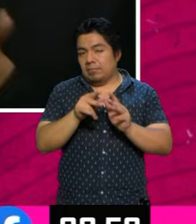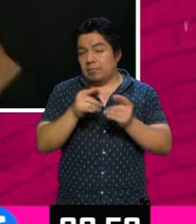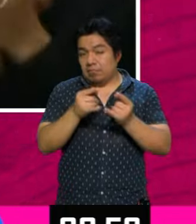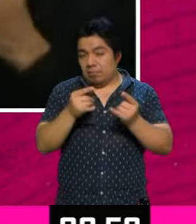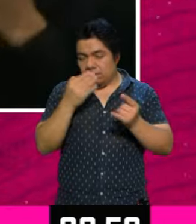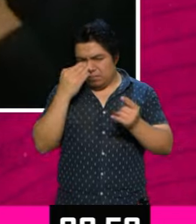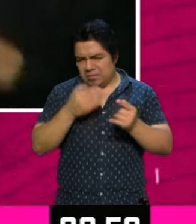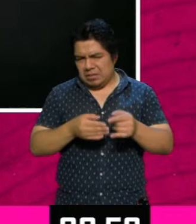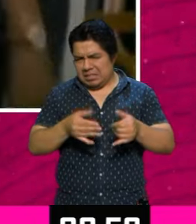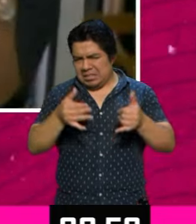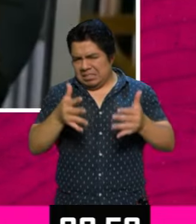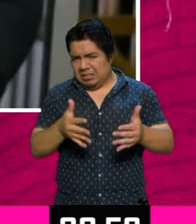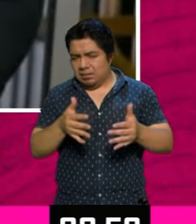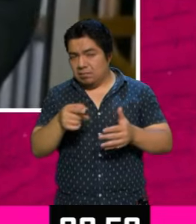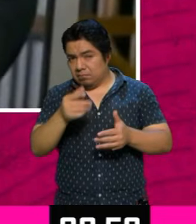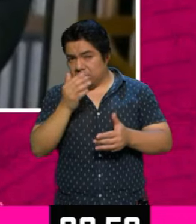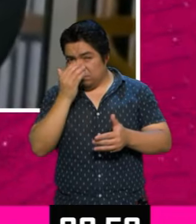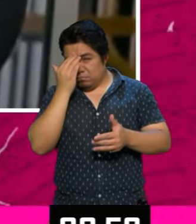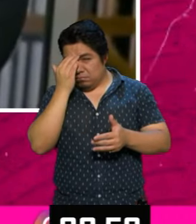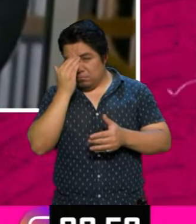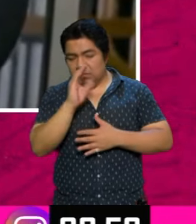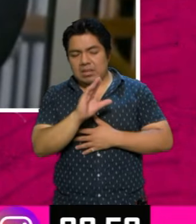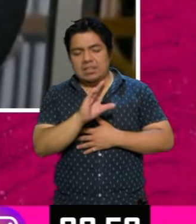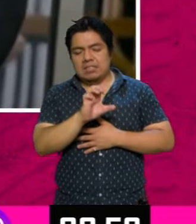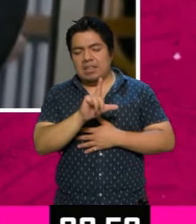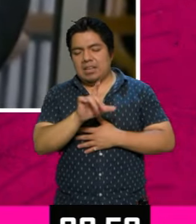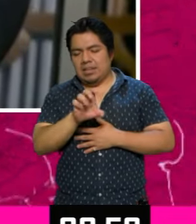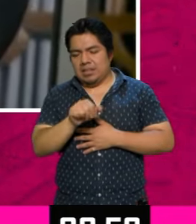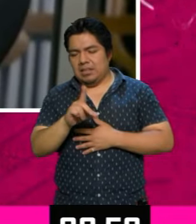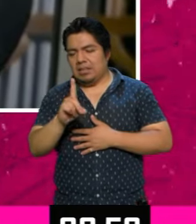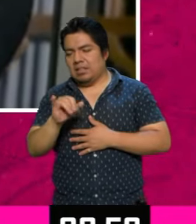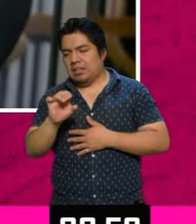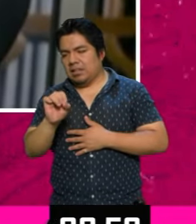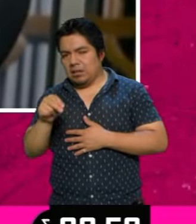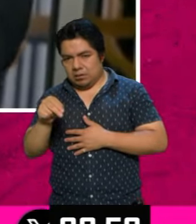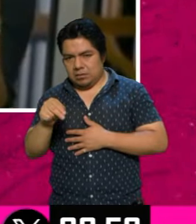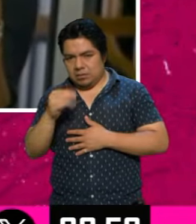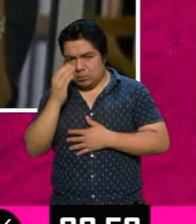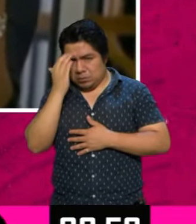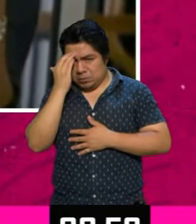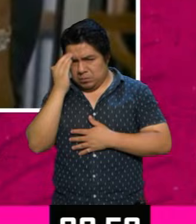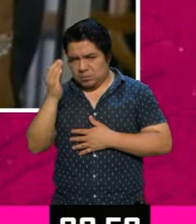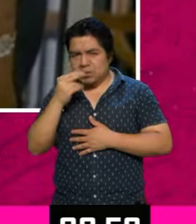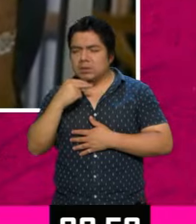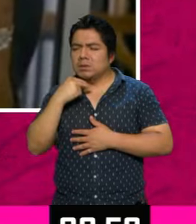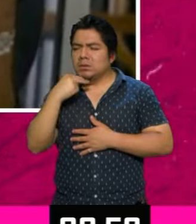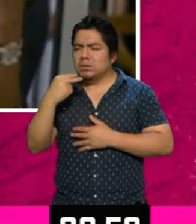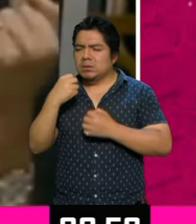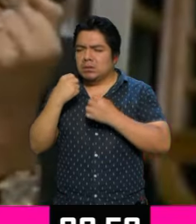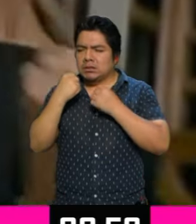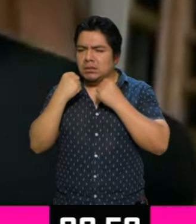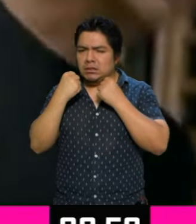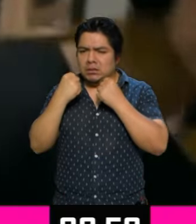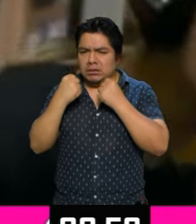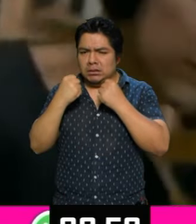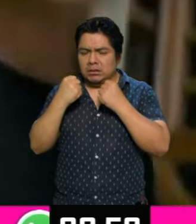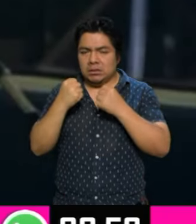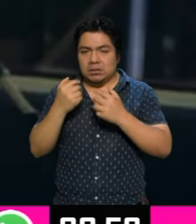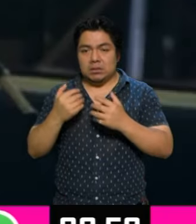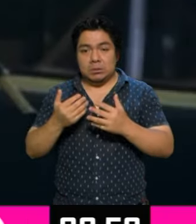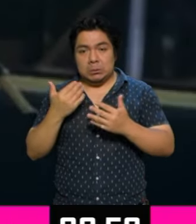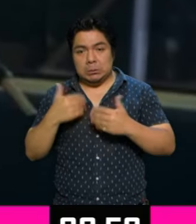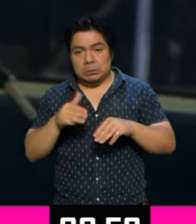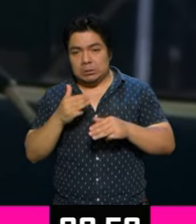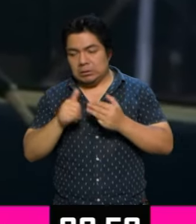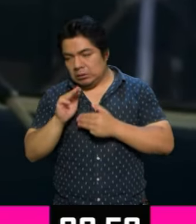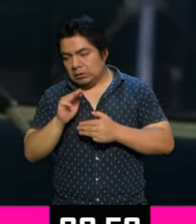súper cañón. Ustedes conocen a Celine Dion. Sí, claro. Esta mujerona con este bozarrón que... Oiga nomás. El mundo entero.